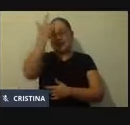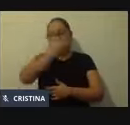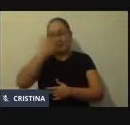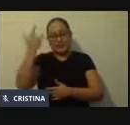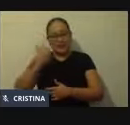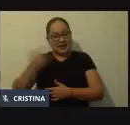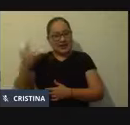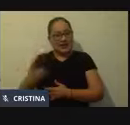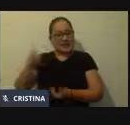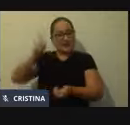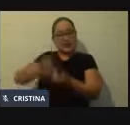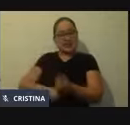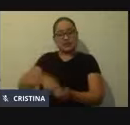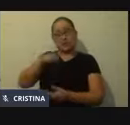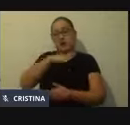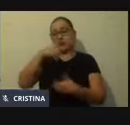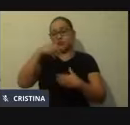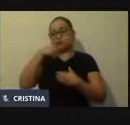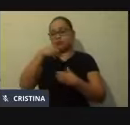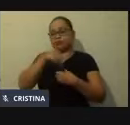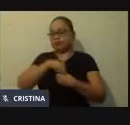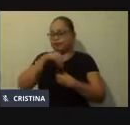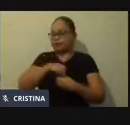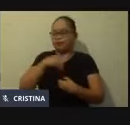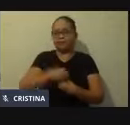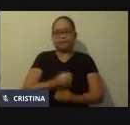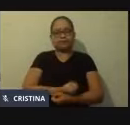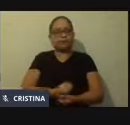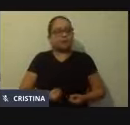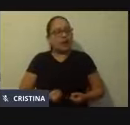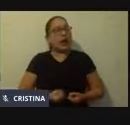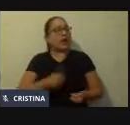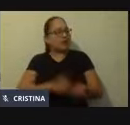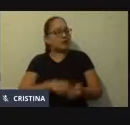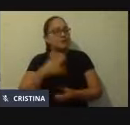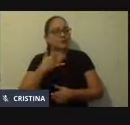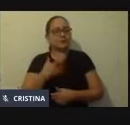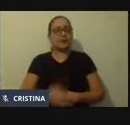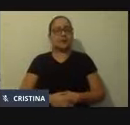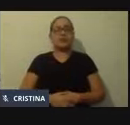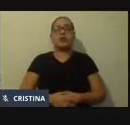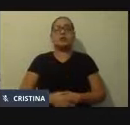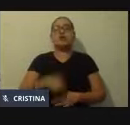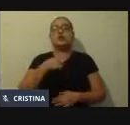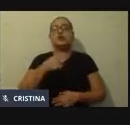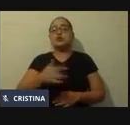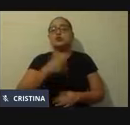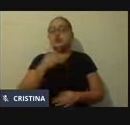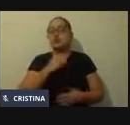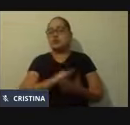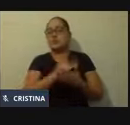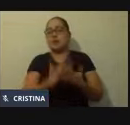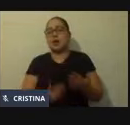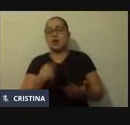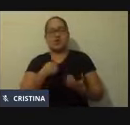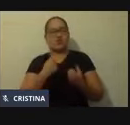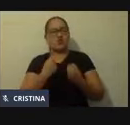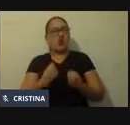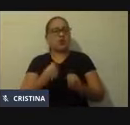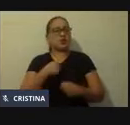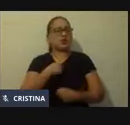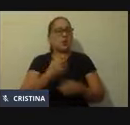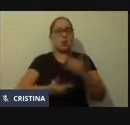escondiendo un gran dolor, algo que están sintiendo muy fuerte, ¿no? Entonces, bueno, pues yo tenía esta imagen de la chica ruda, de todo este